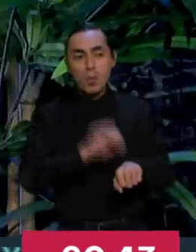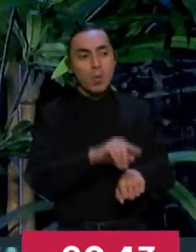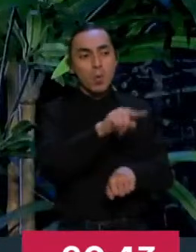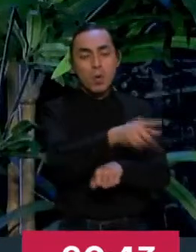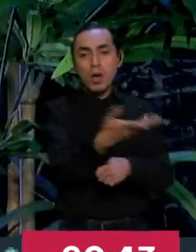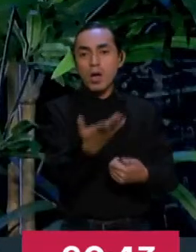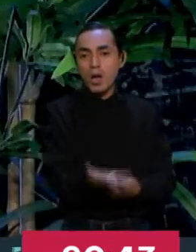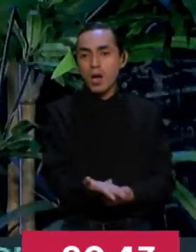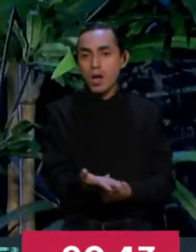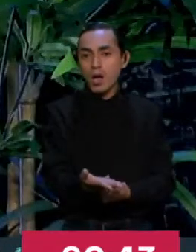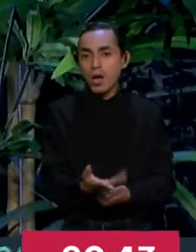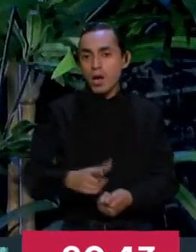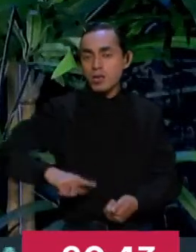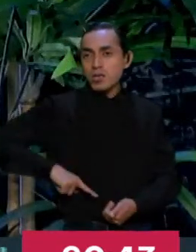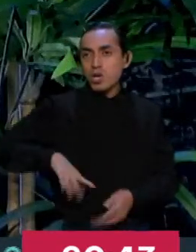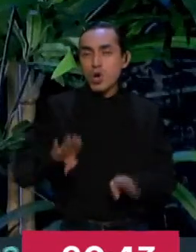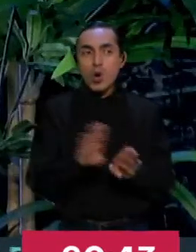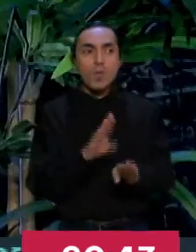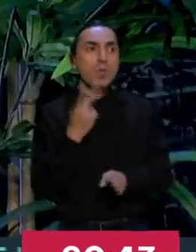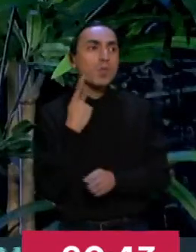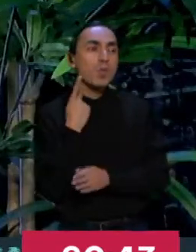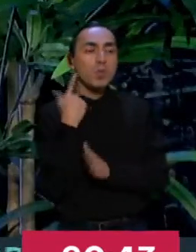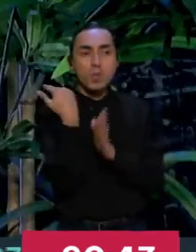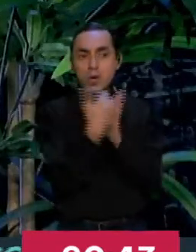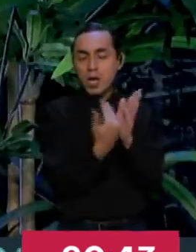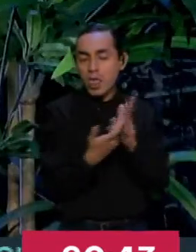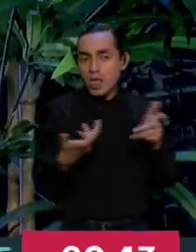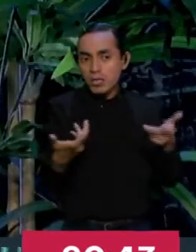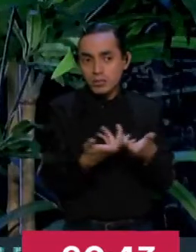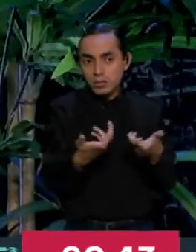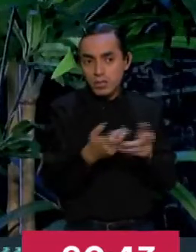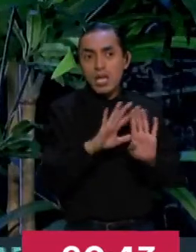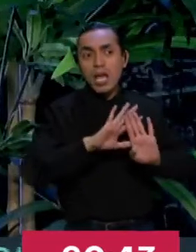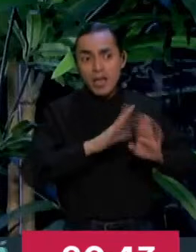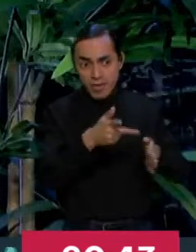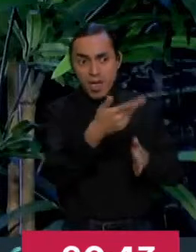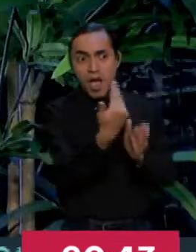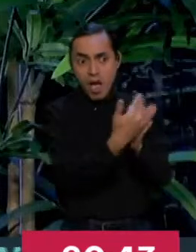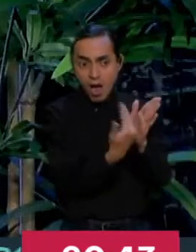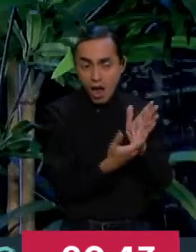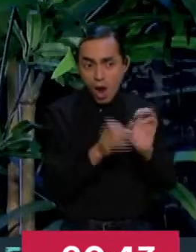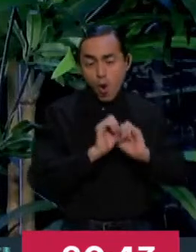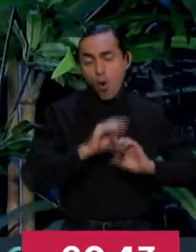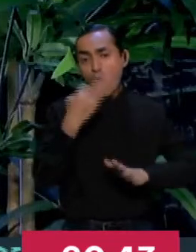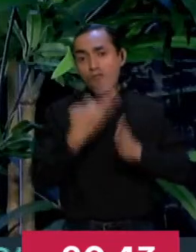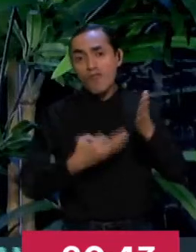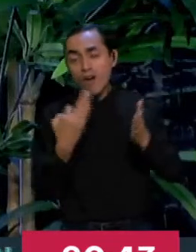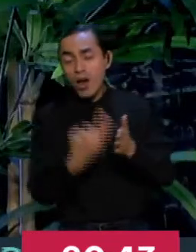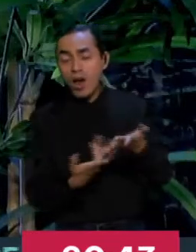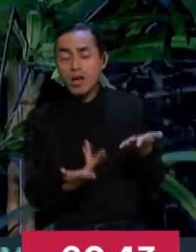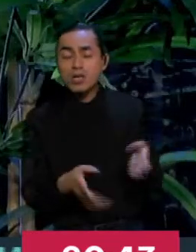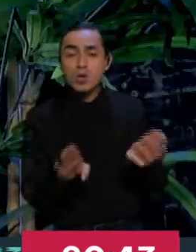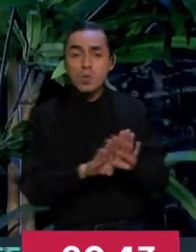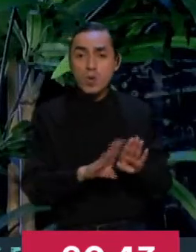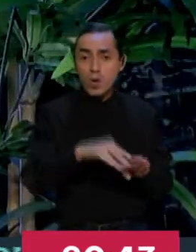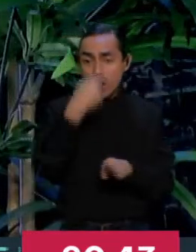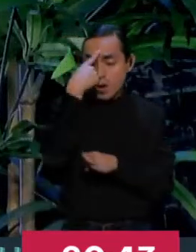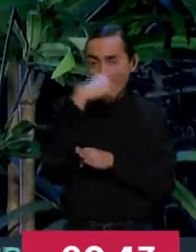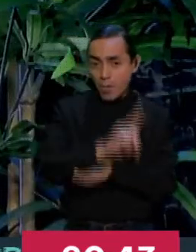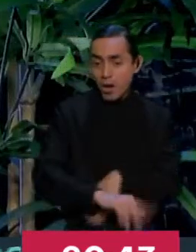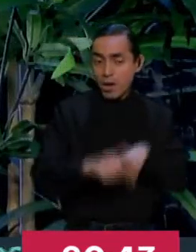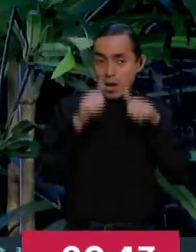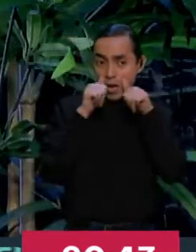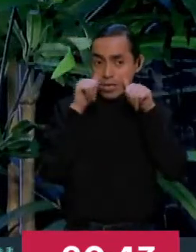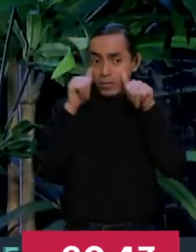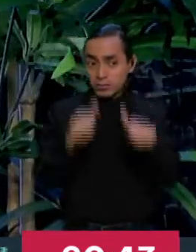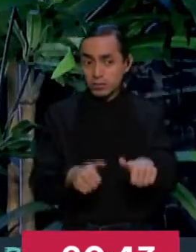al Estado? O sea, ¿qué tipo de políticas públicas ya están diseñadas o faltan por diseñar para atender o darle